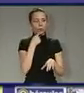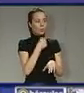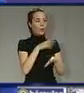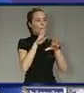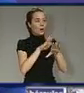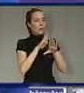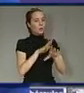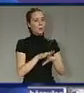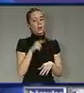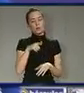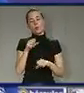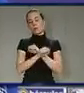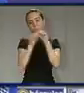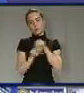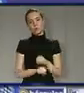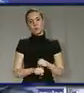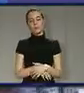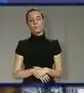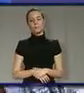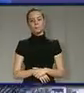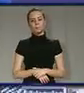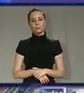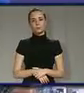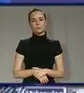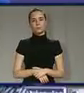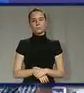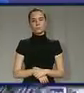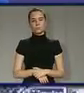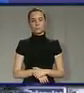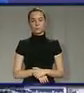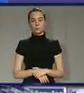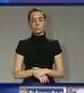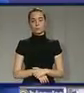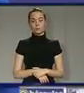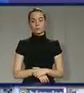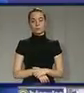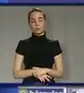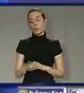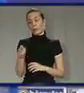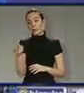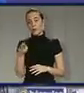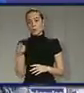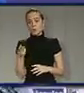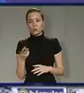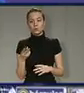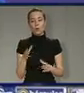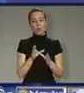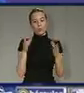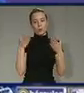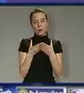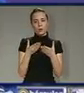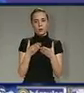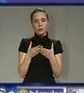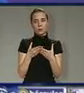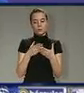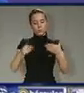fuera... ...y eso no puede ser. ¿Picarón de ejemplo? Picarón de... ...bueno, de lo que a veces somos... ...de lo que un equipo que está arriba... ...no puede